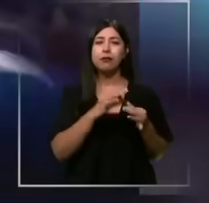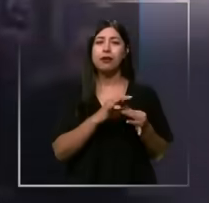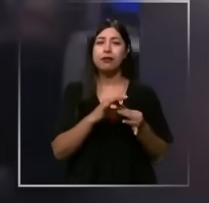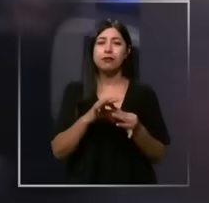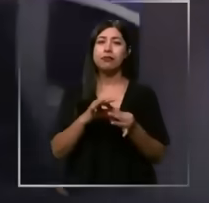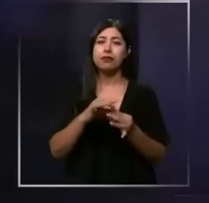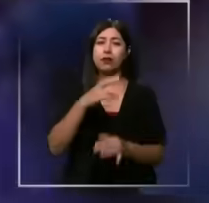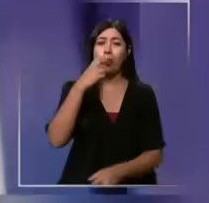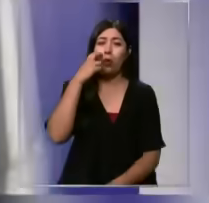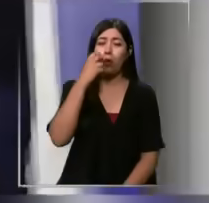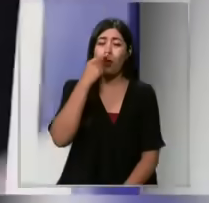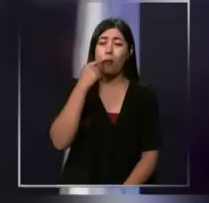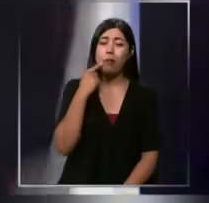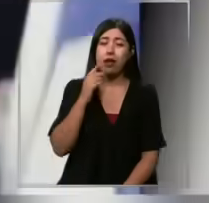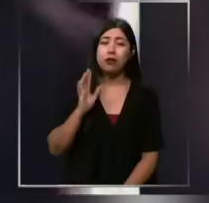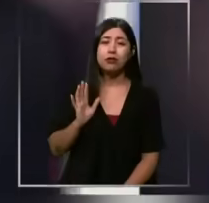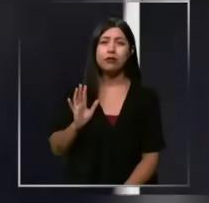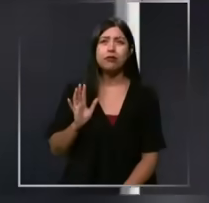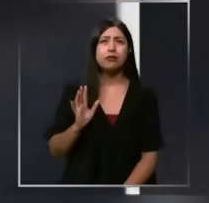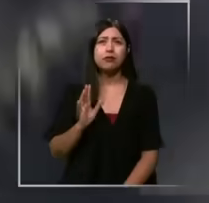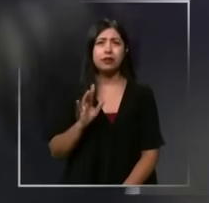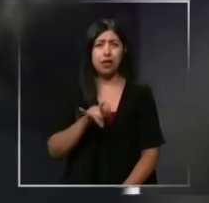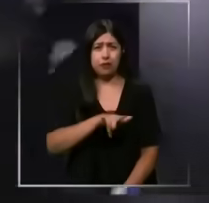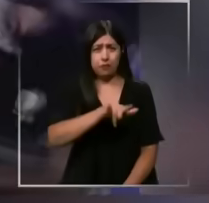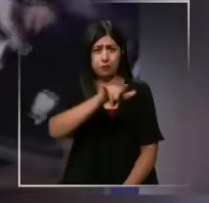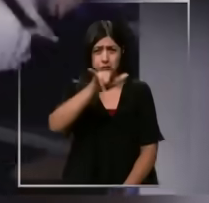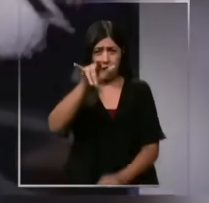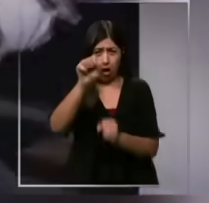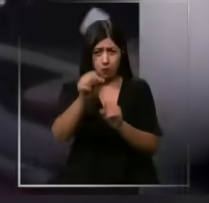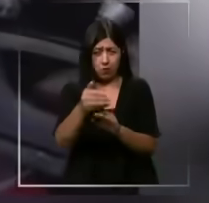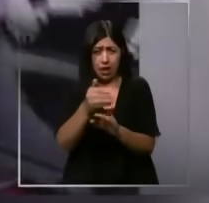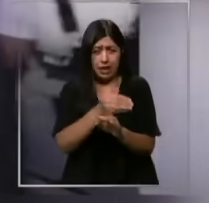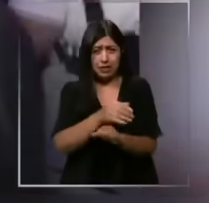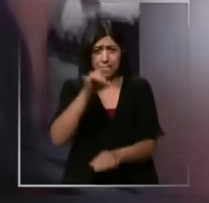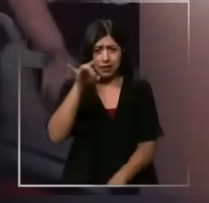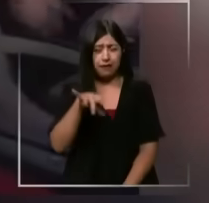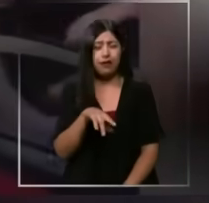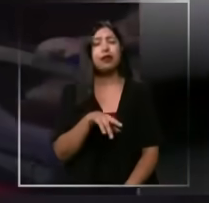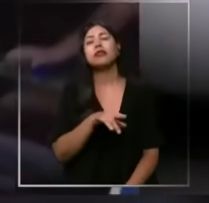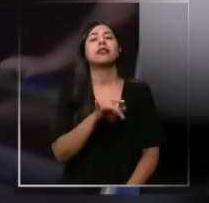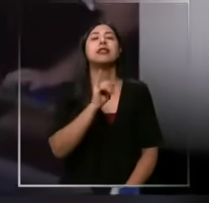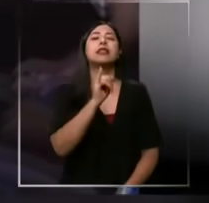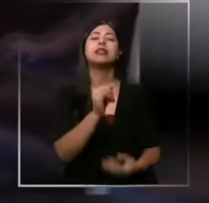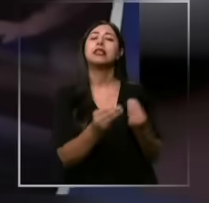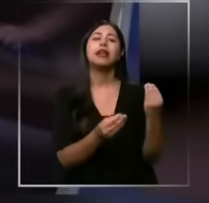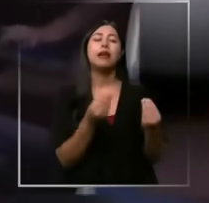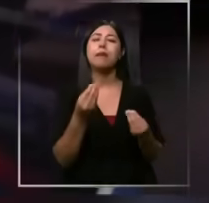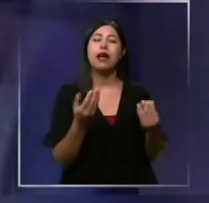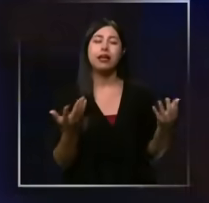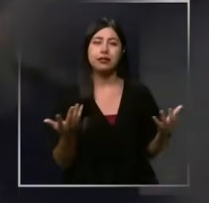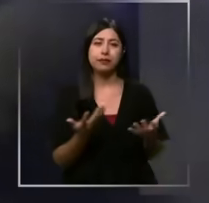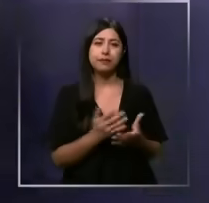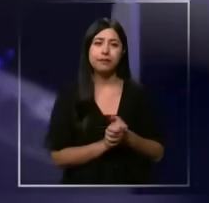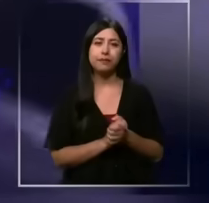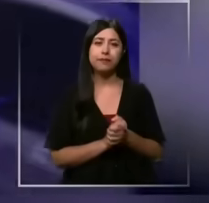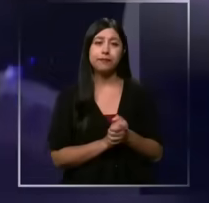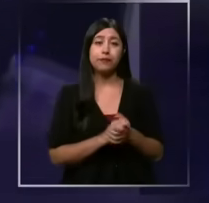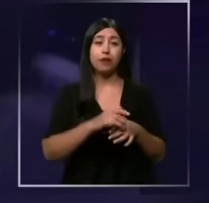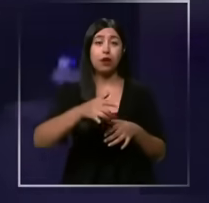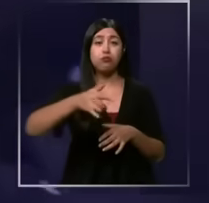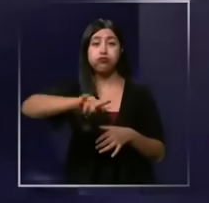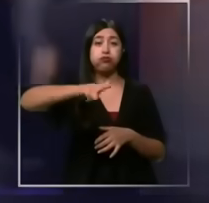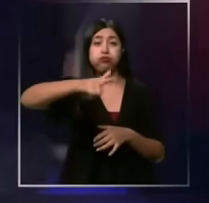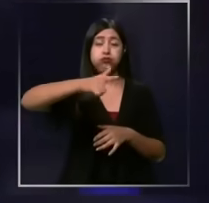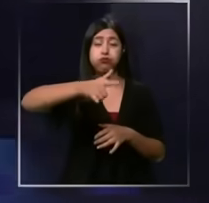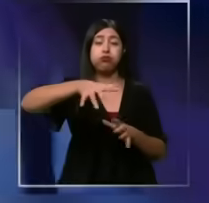por el hombre. ¿Es imposible predecirlo en vuelo? Sí, porque lo que pasa es que las turbulencias las captan